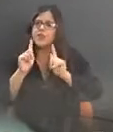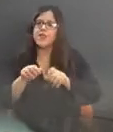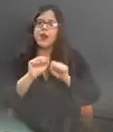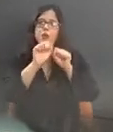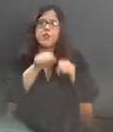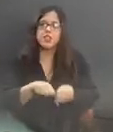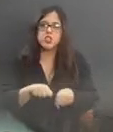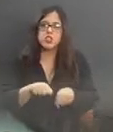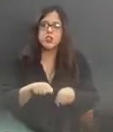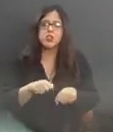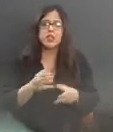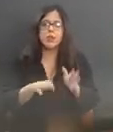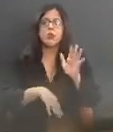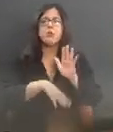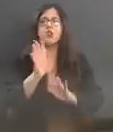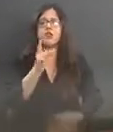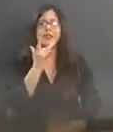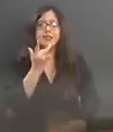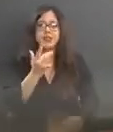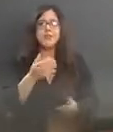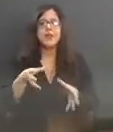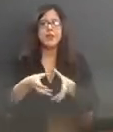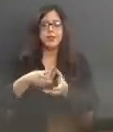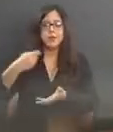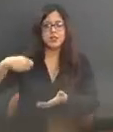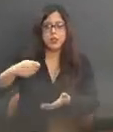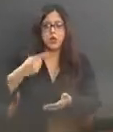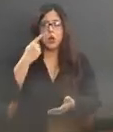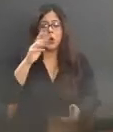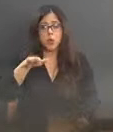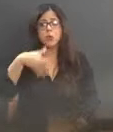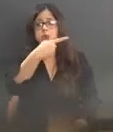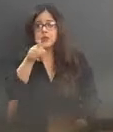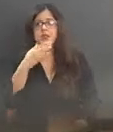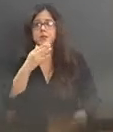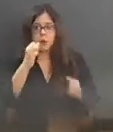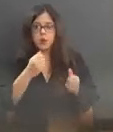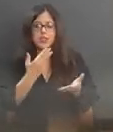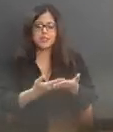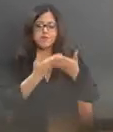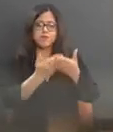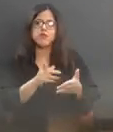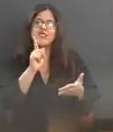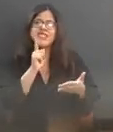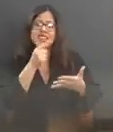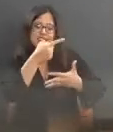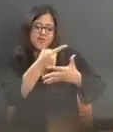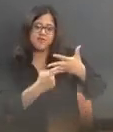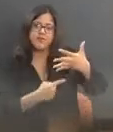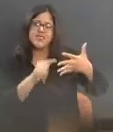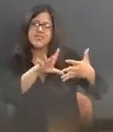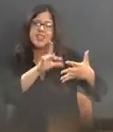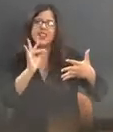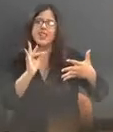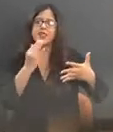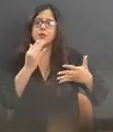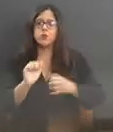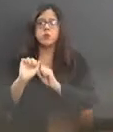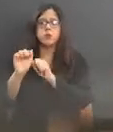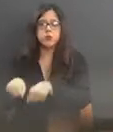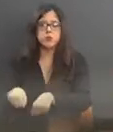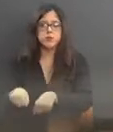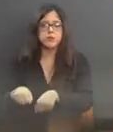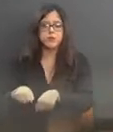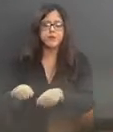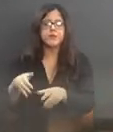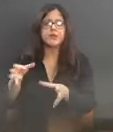Es decir, queda la próxima semana también para que se proponga el nombre del nuevo consejero y sea aprobado por mayoría simple en